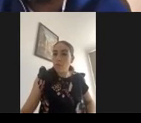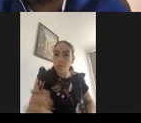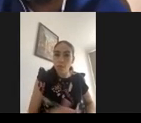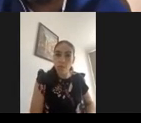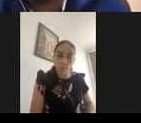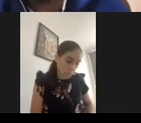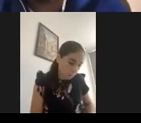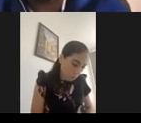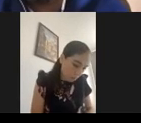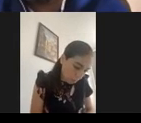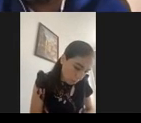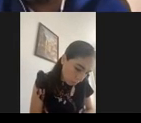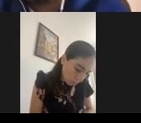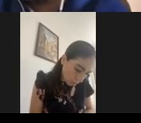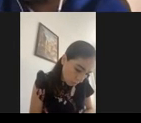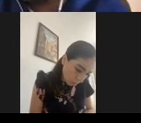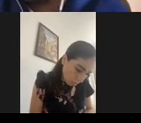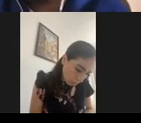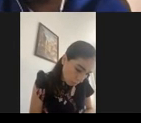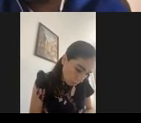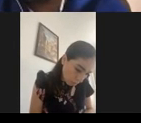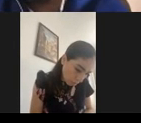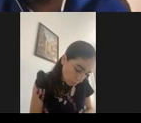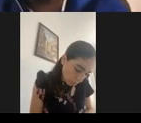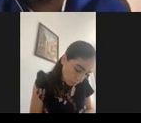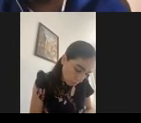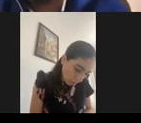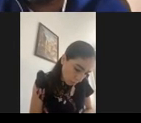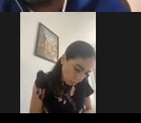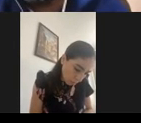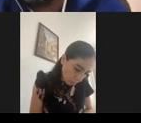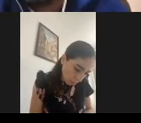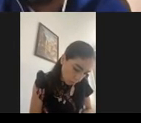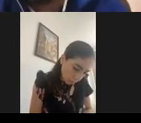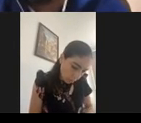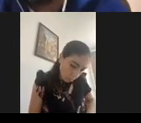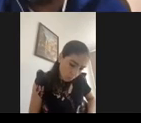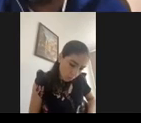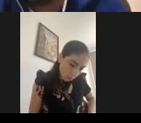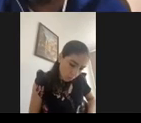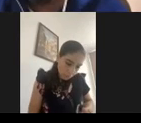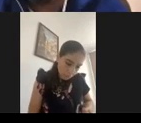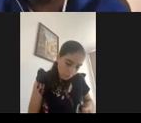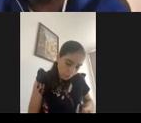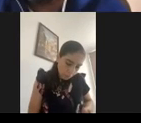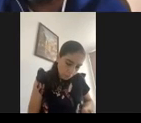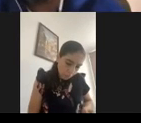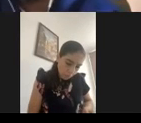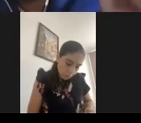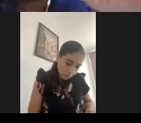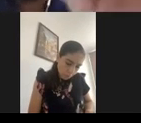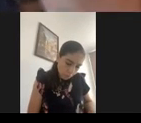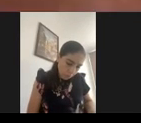hasta dónde está la aportación fulana y tal, en qué página, para que esté muy claro y muy transparente